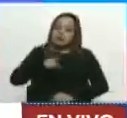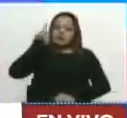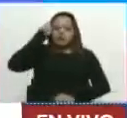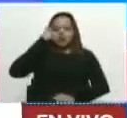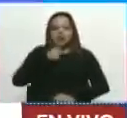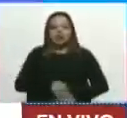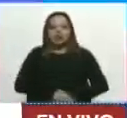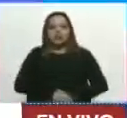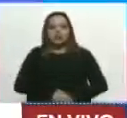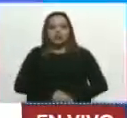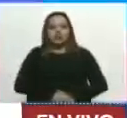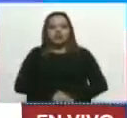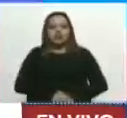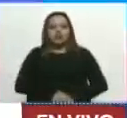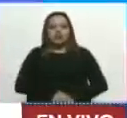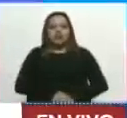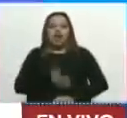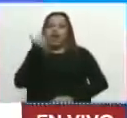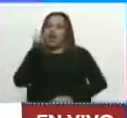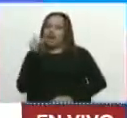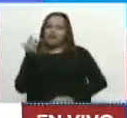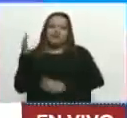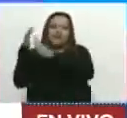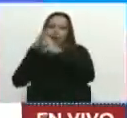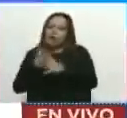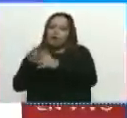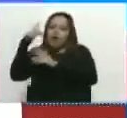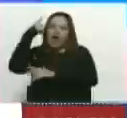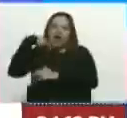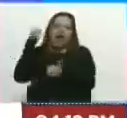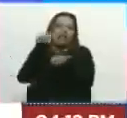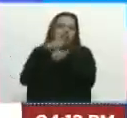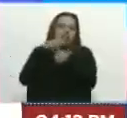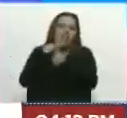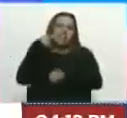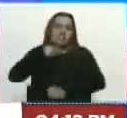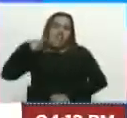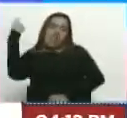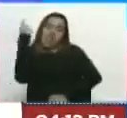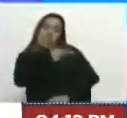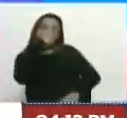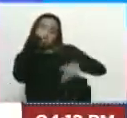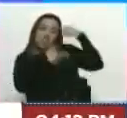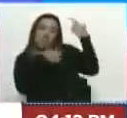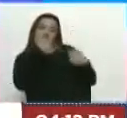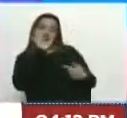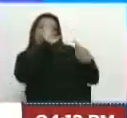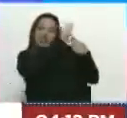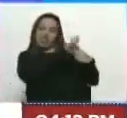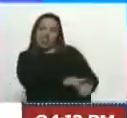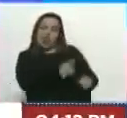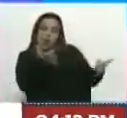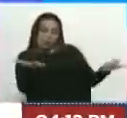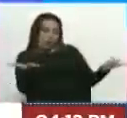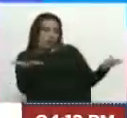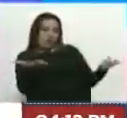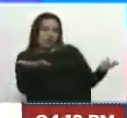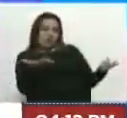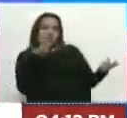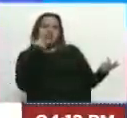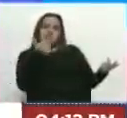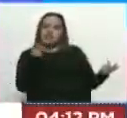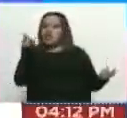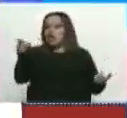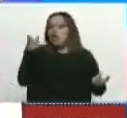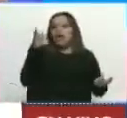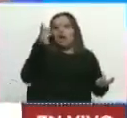es tan cínico el imperio que cuando acusaban al comandante Chávez de ser un dictador, decían que su